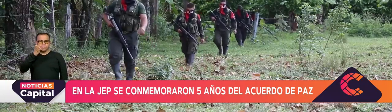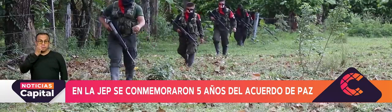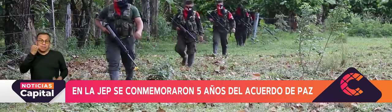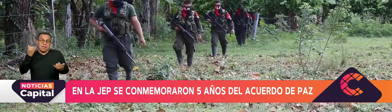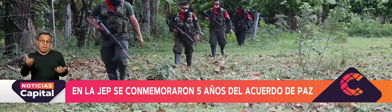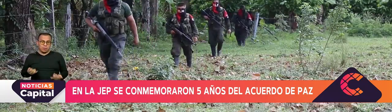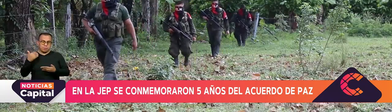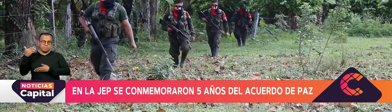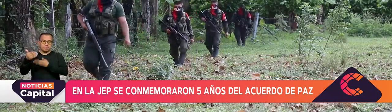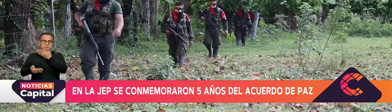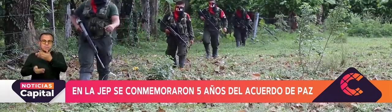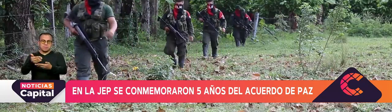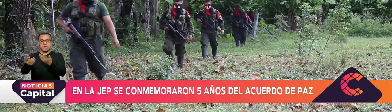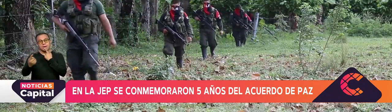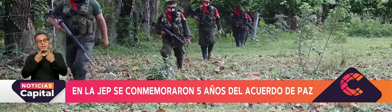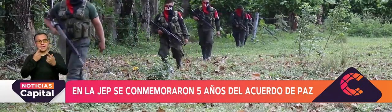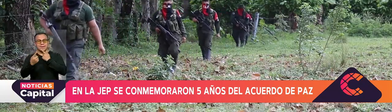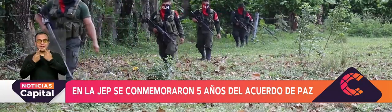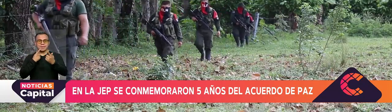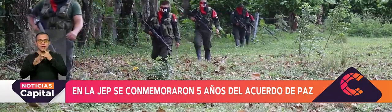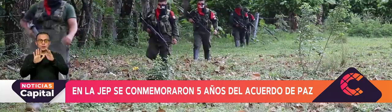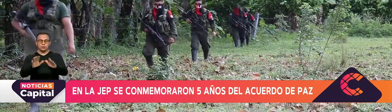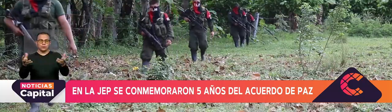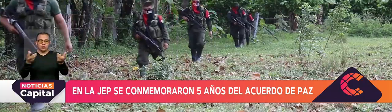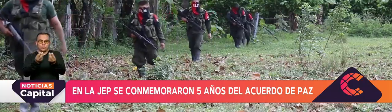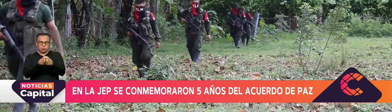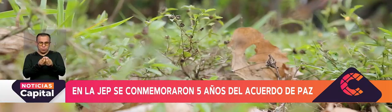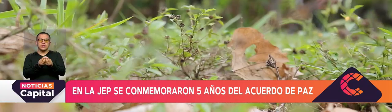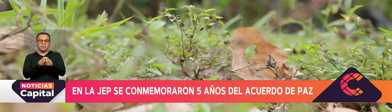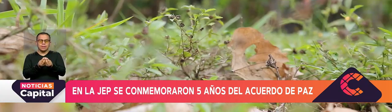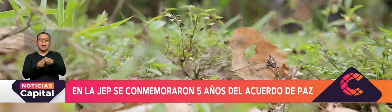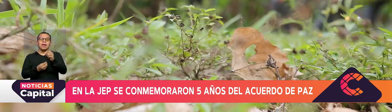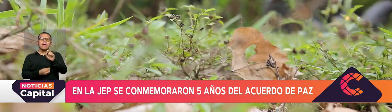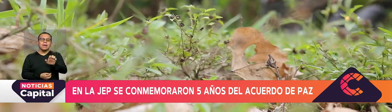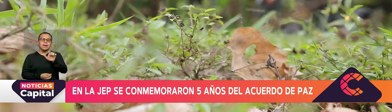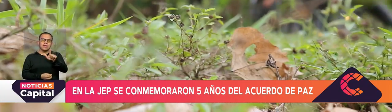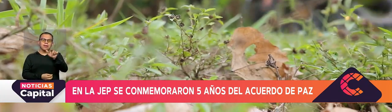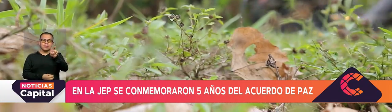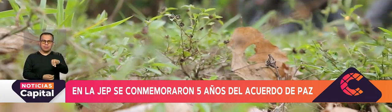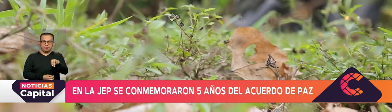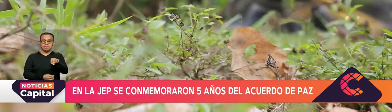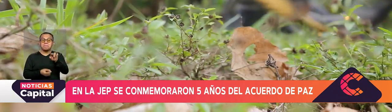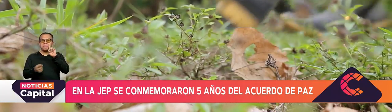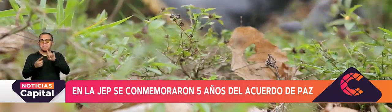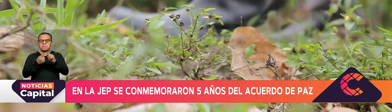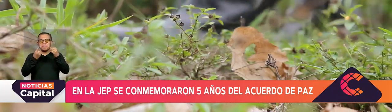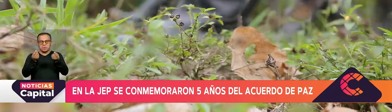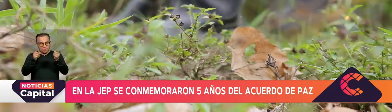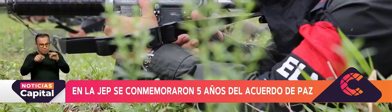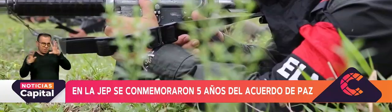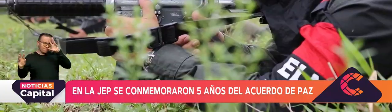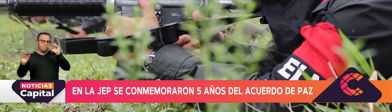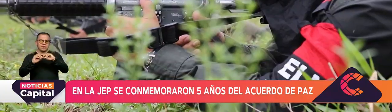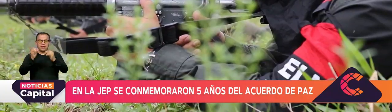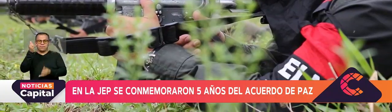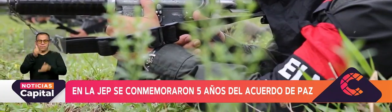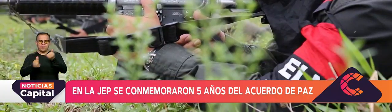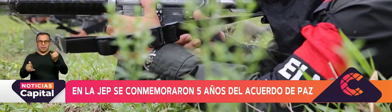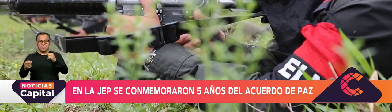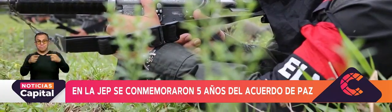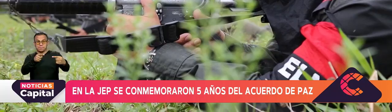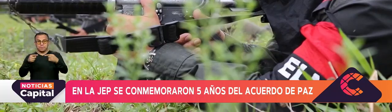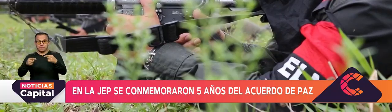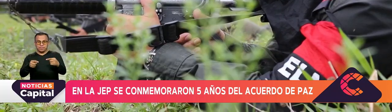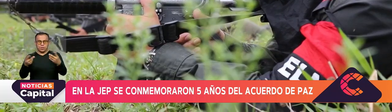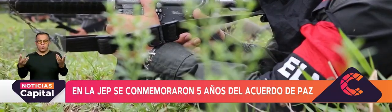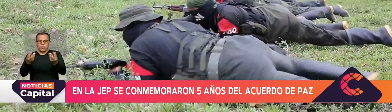estaría avanzando en conversaciones con el Ejército de Liberación Nacional, ELN, para llegar también a poner fin al conflicto con